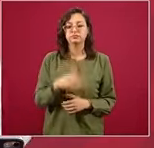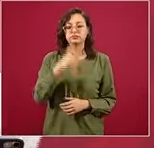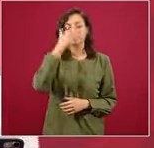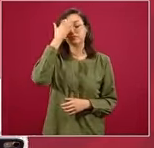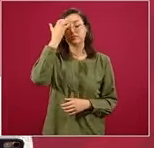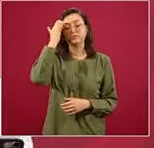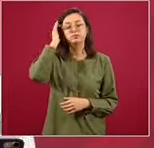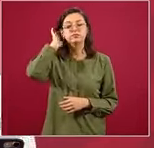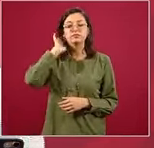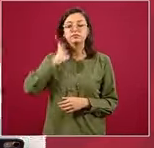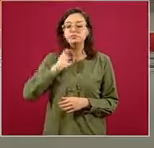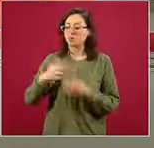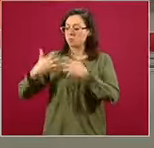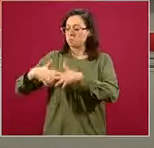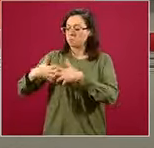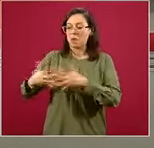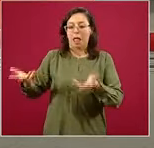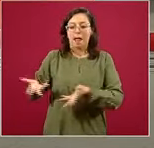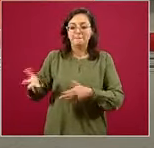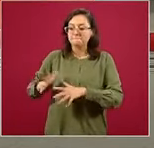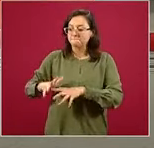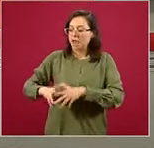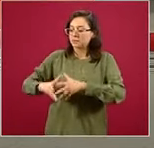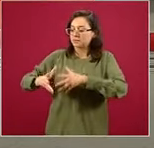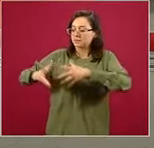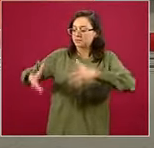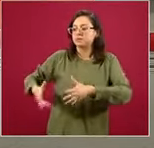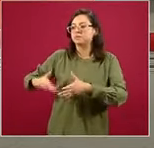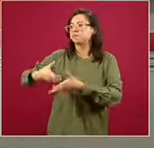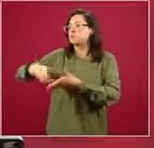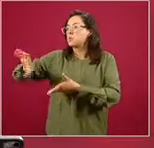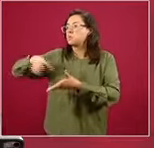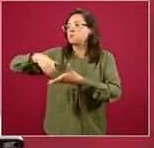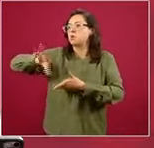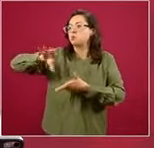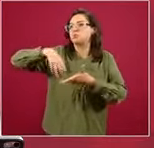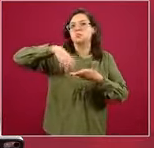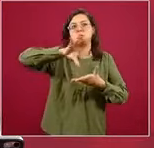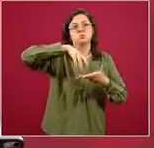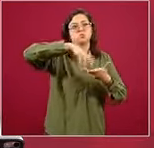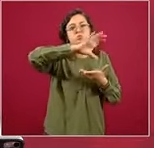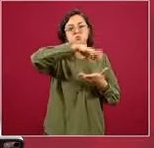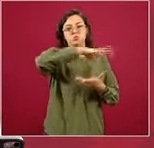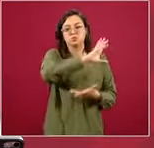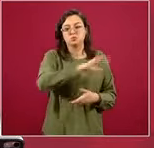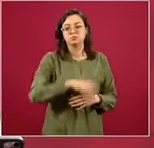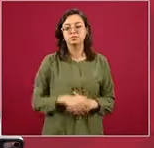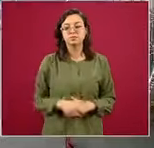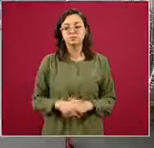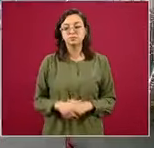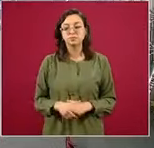seguirán produciendo y conforme se sigan produciendo, se irán posicionando en donde haga falta.